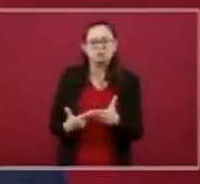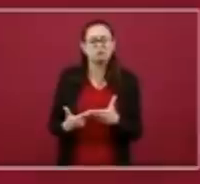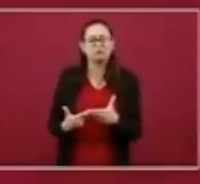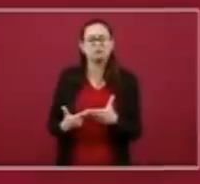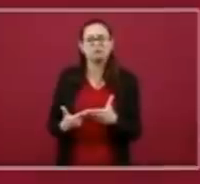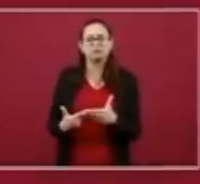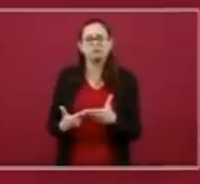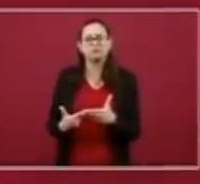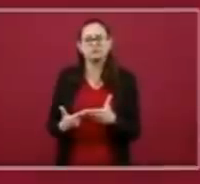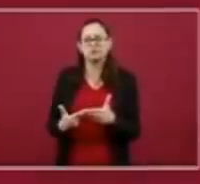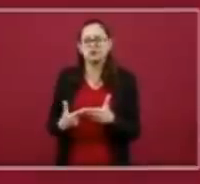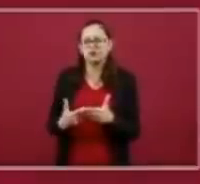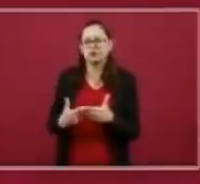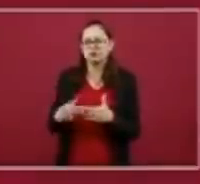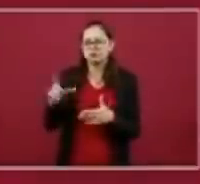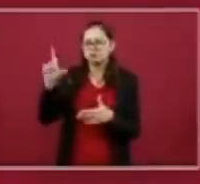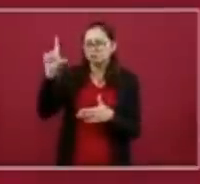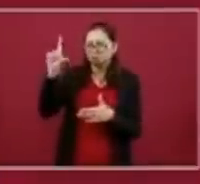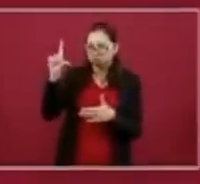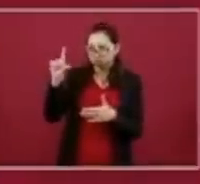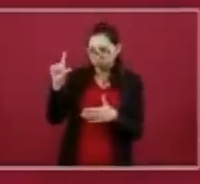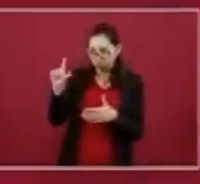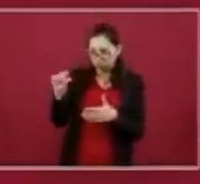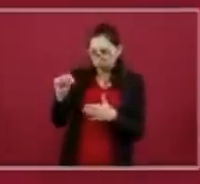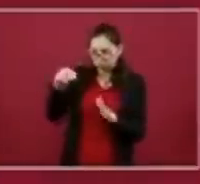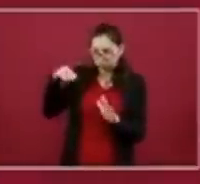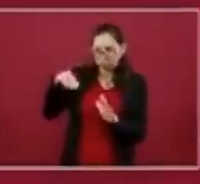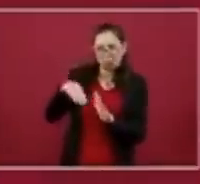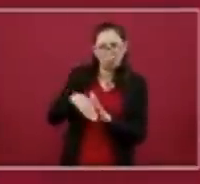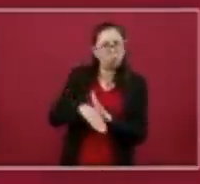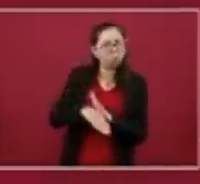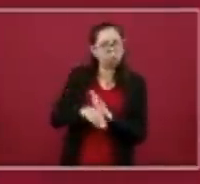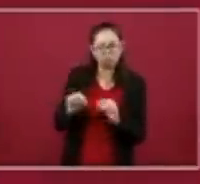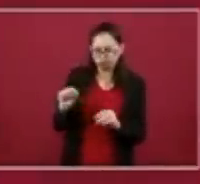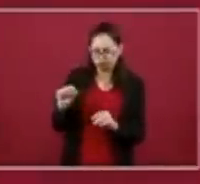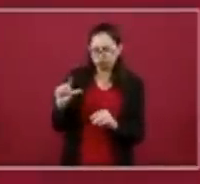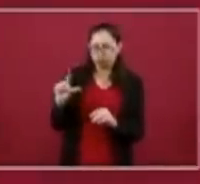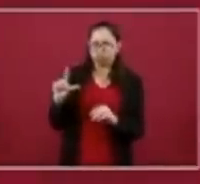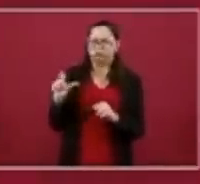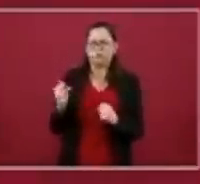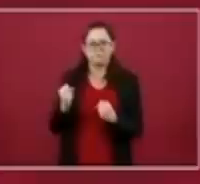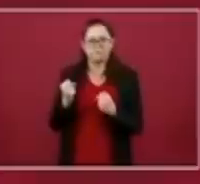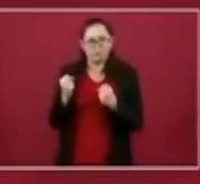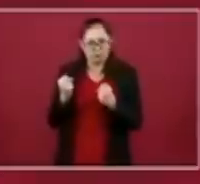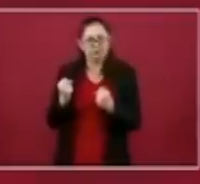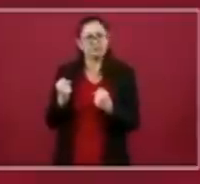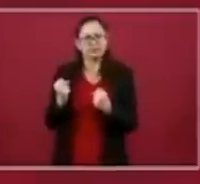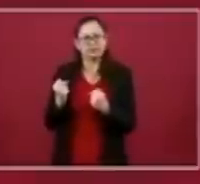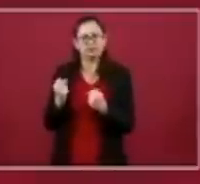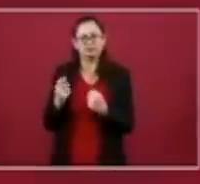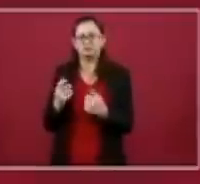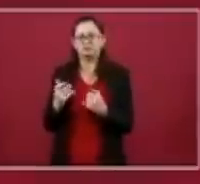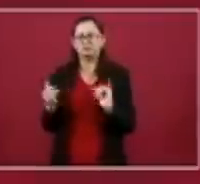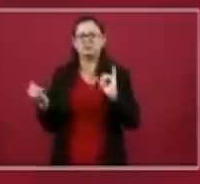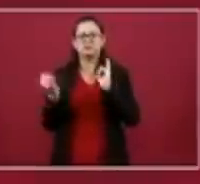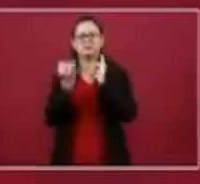no se ha depreciado, al contrario, se ha fortalecido. La bolsa